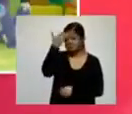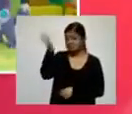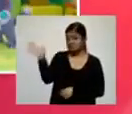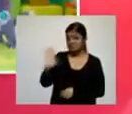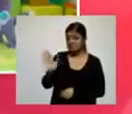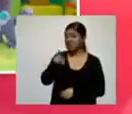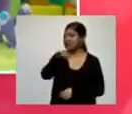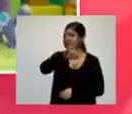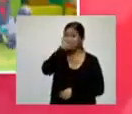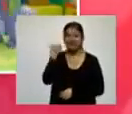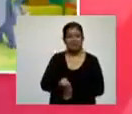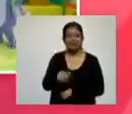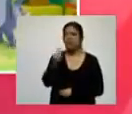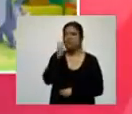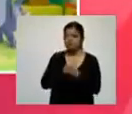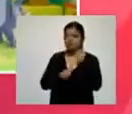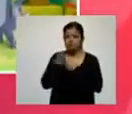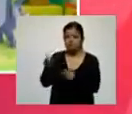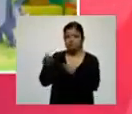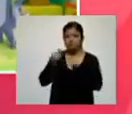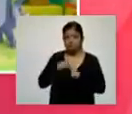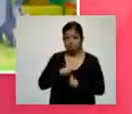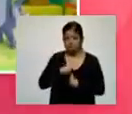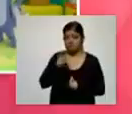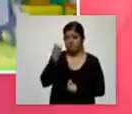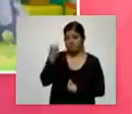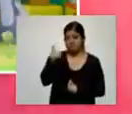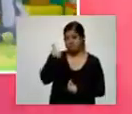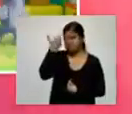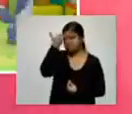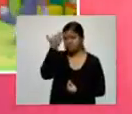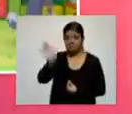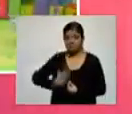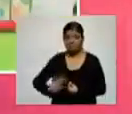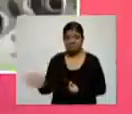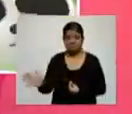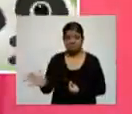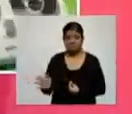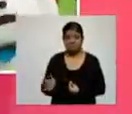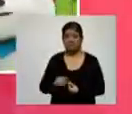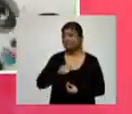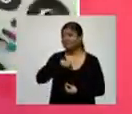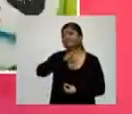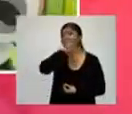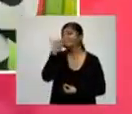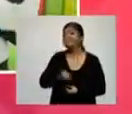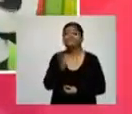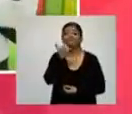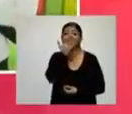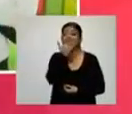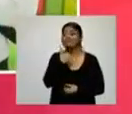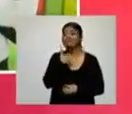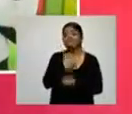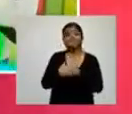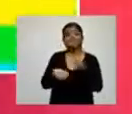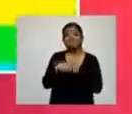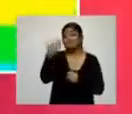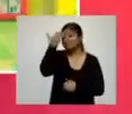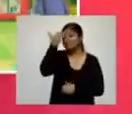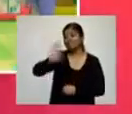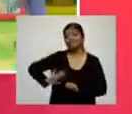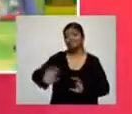nunca coman nada de lo que les da el desconocido. Nunca comemos nada de lo que nos da un